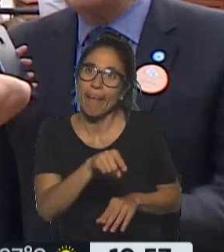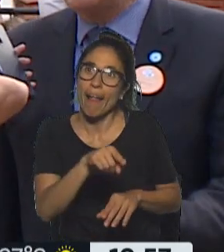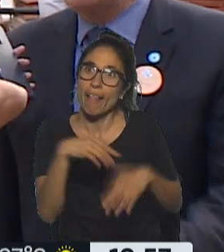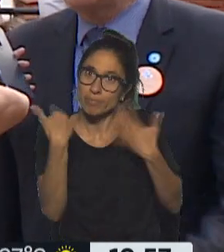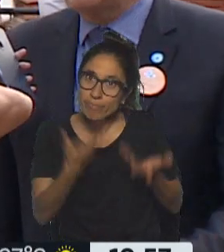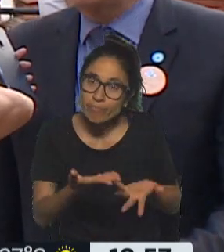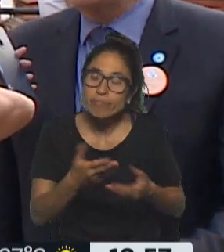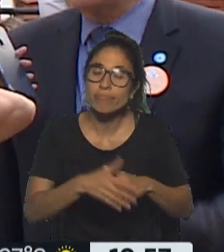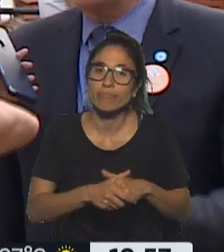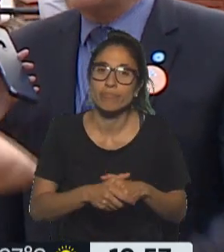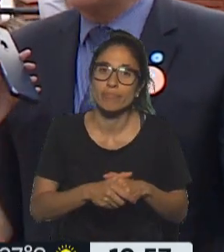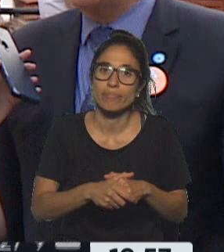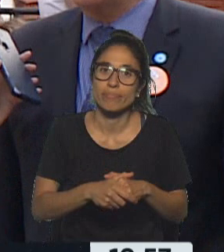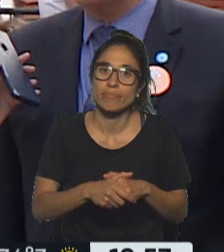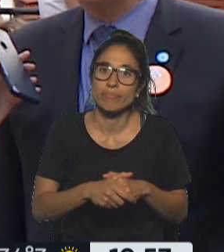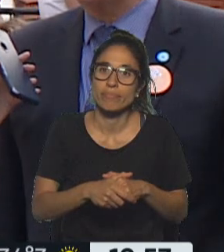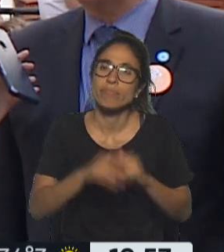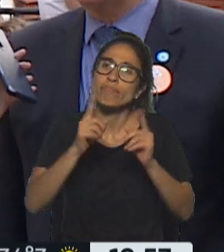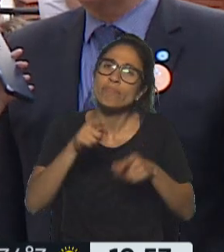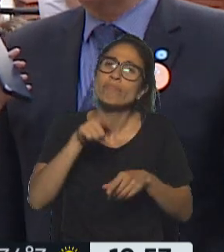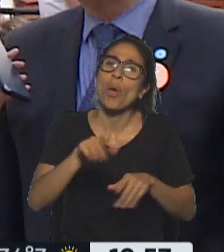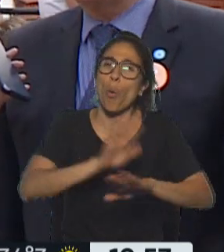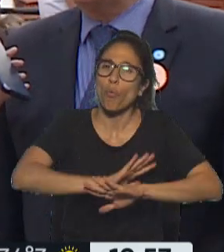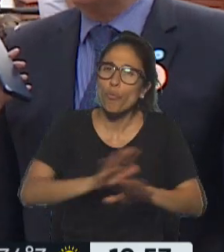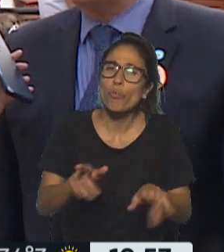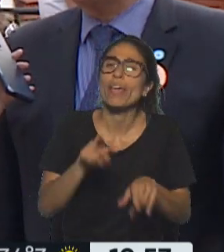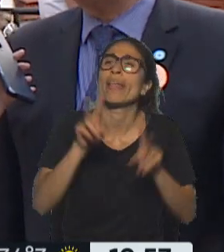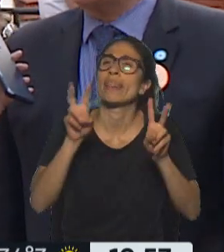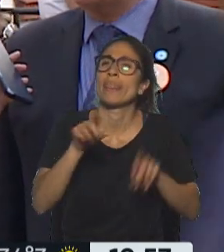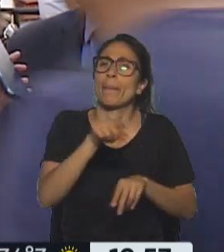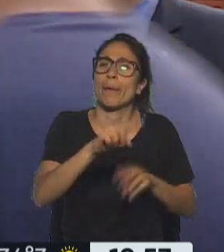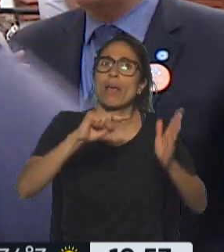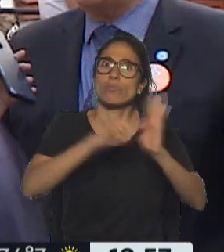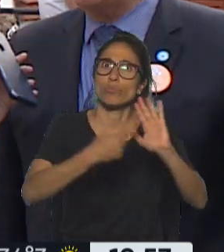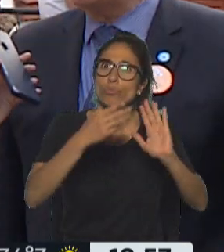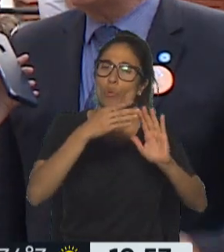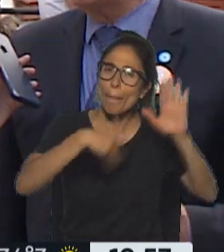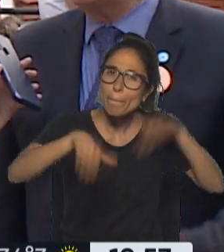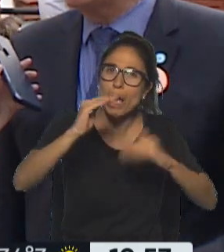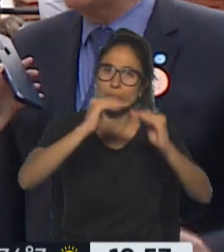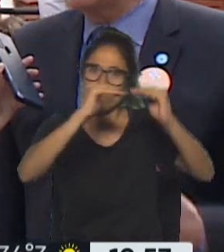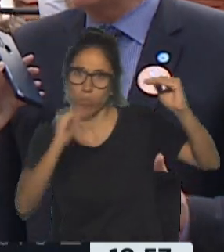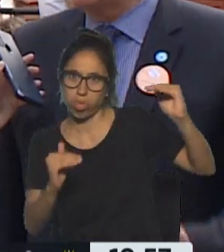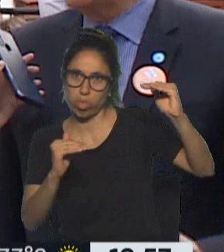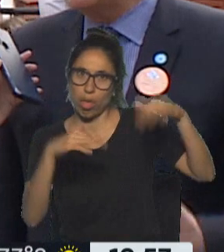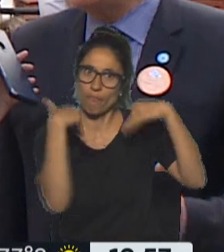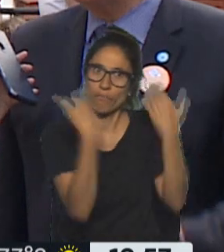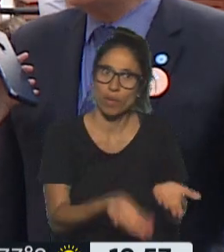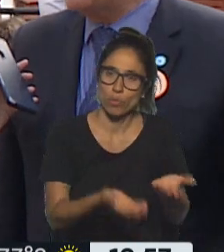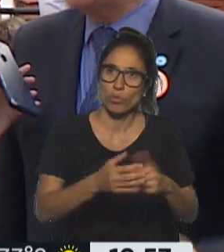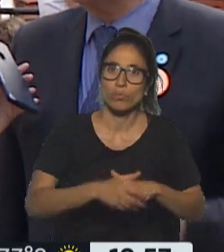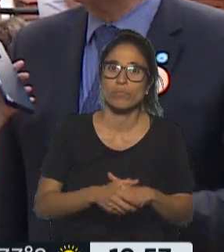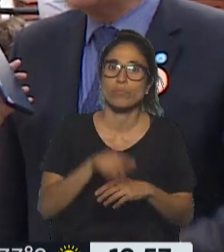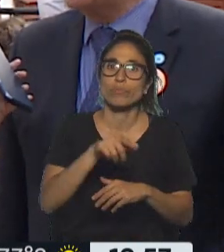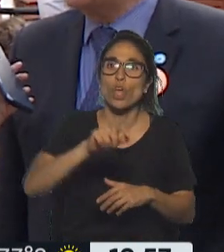fin al exceso de recursos volcados a la ciudad de Buenos Aires. Recordemos que se le trasladó la Lotería Nacional, todos